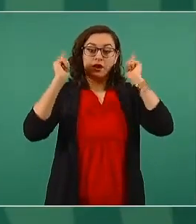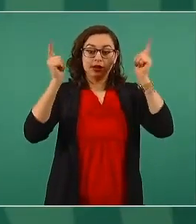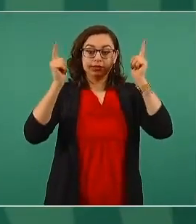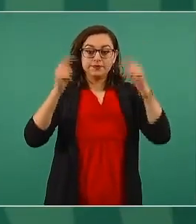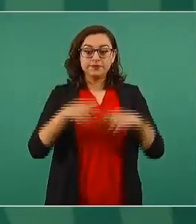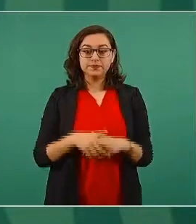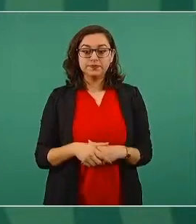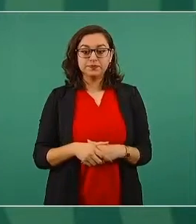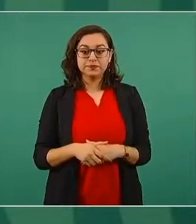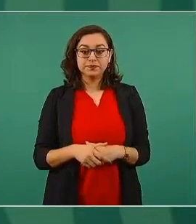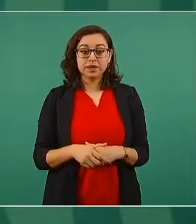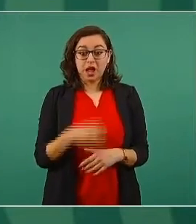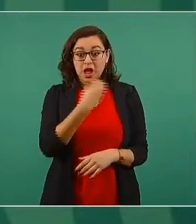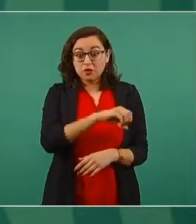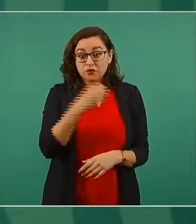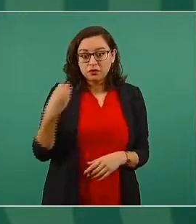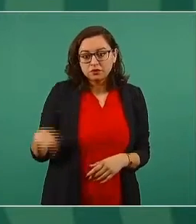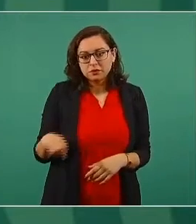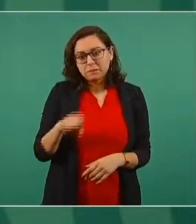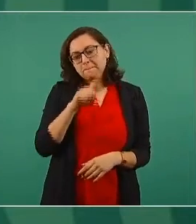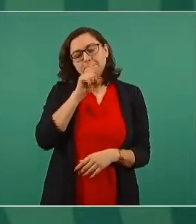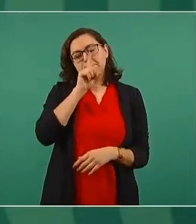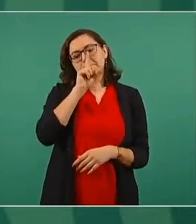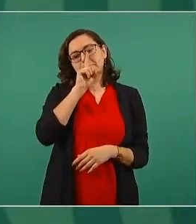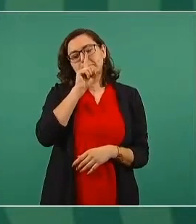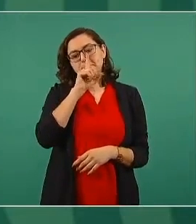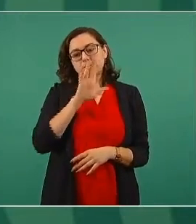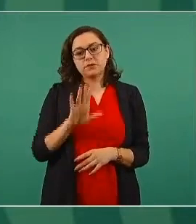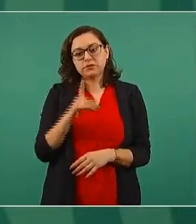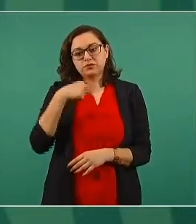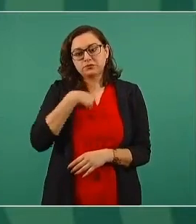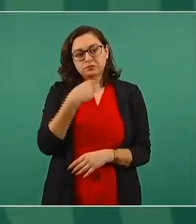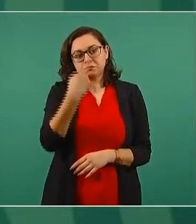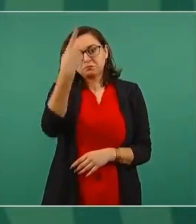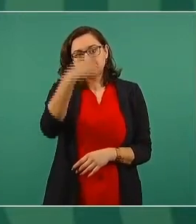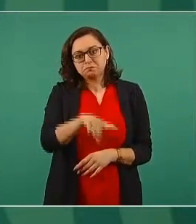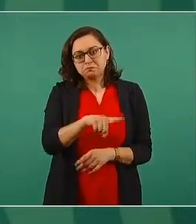No es obligatorio, no es una imposición.